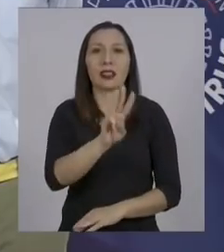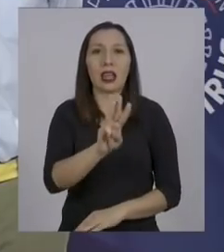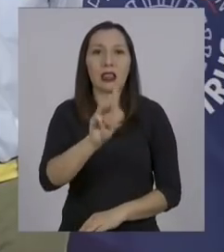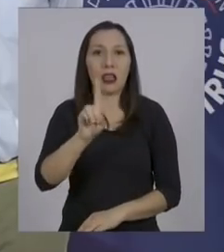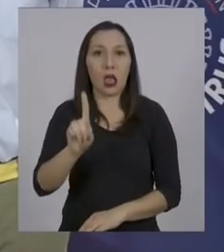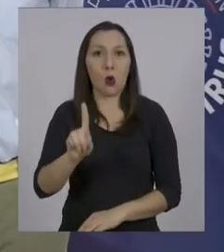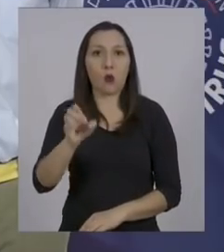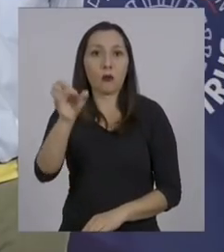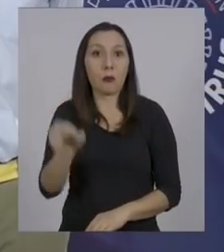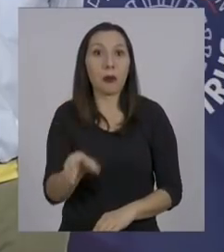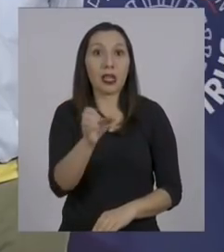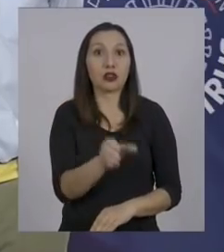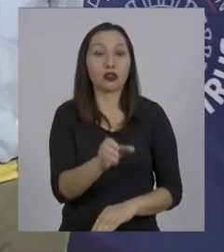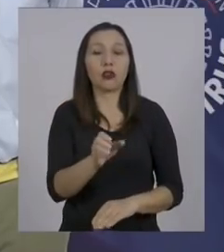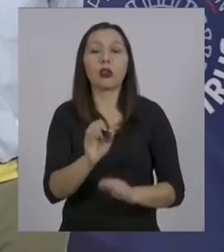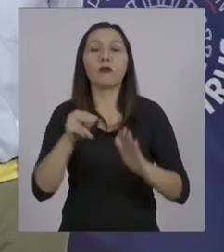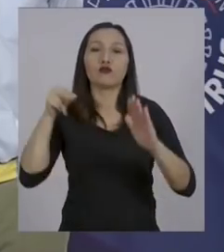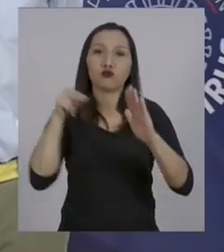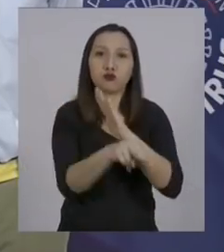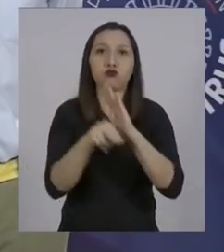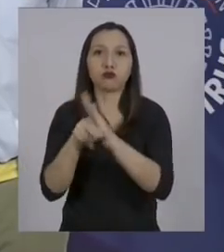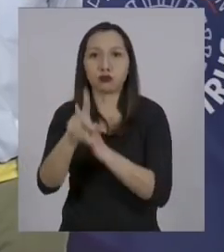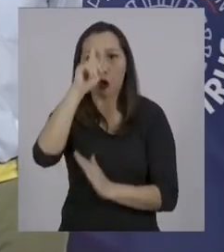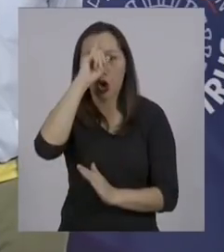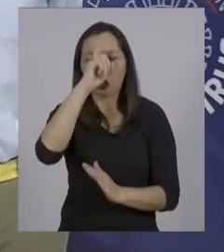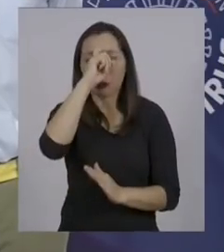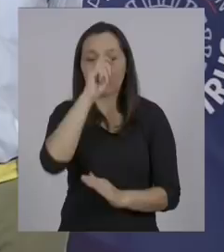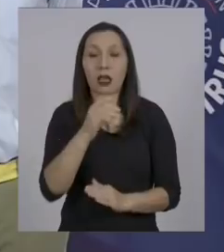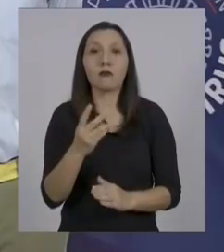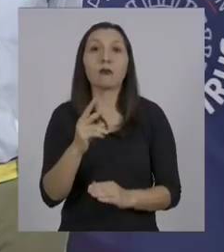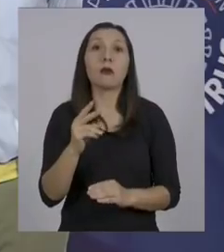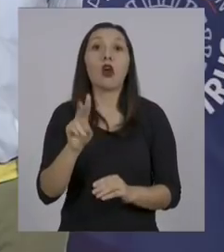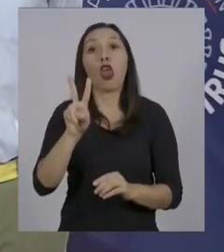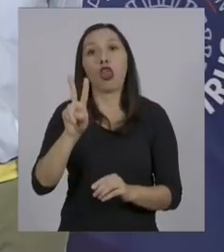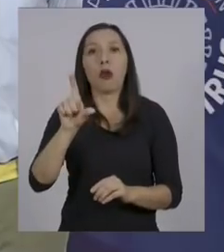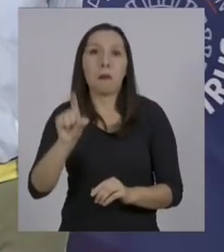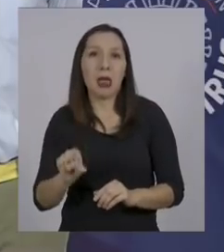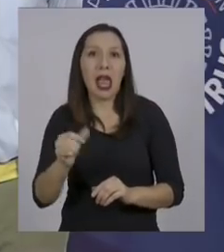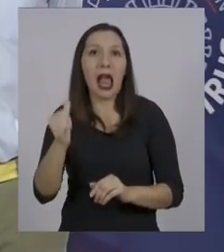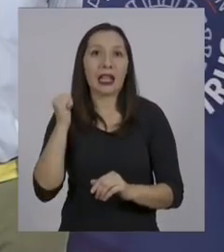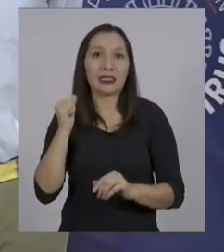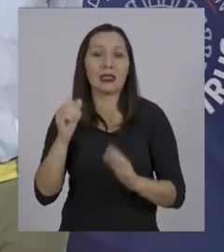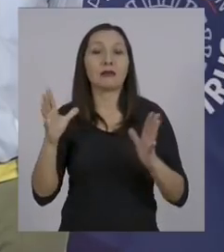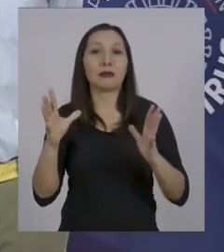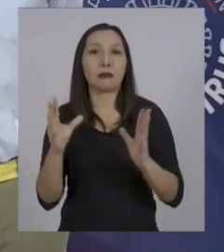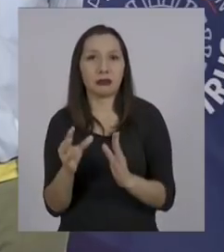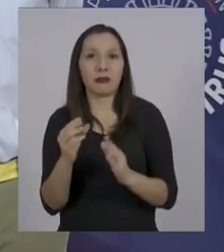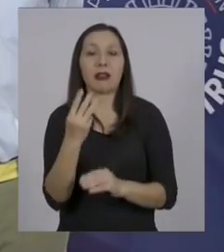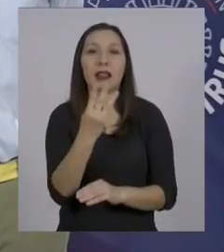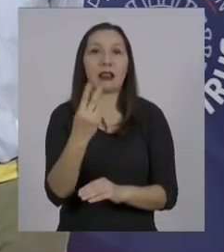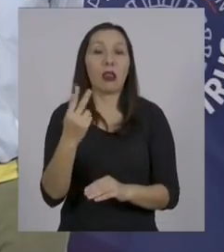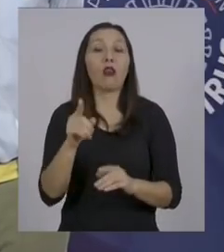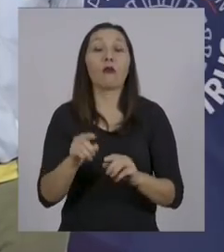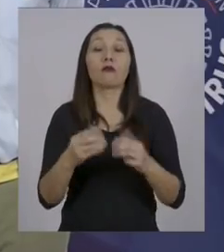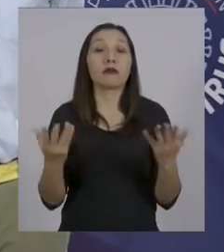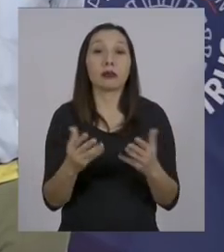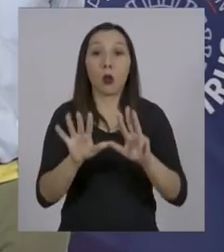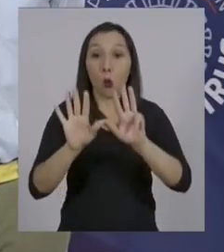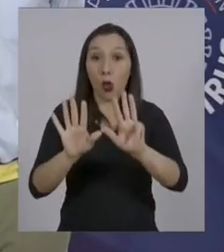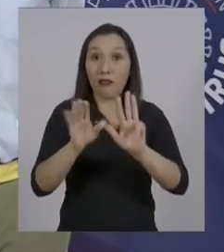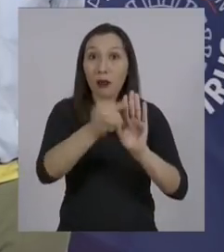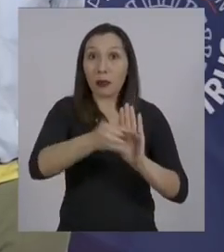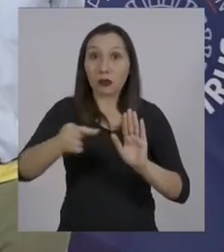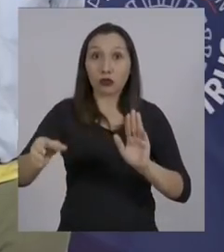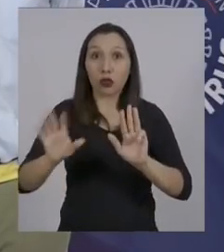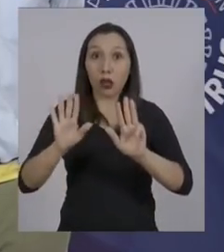31 pacientes hospitalizados, o sea, 2 menos que el día de ayer, de los cuales 9